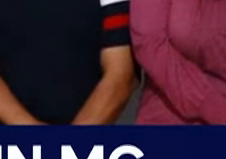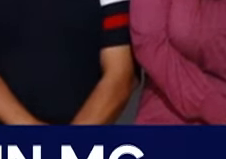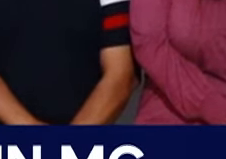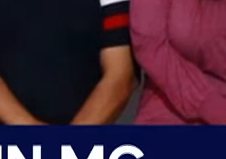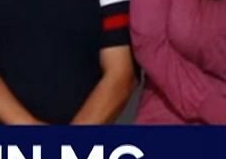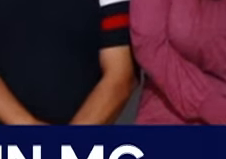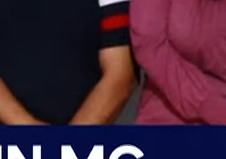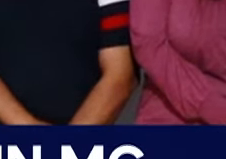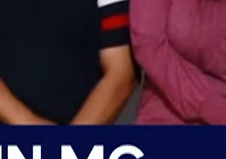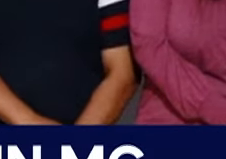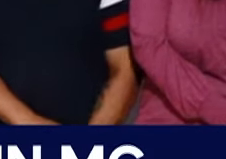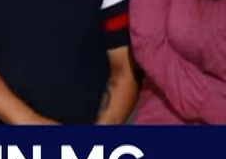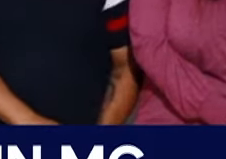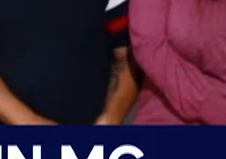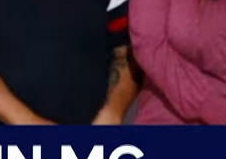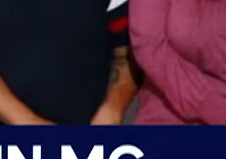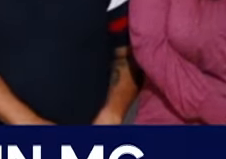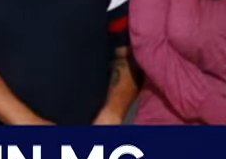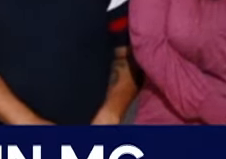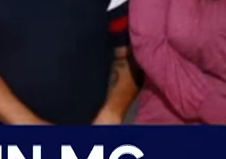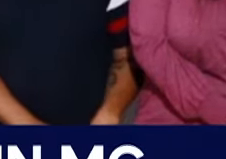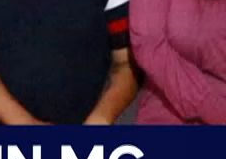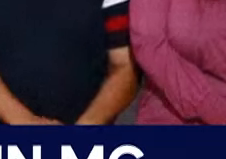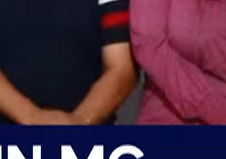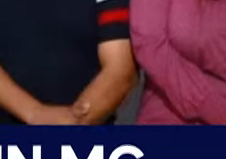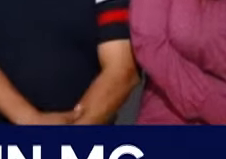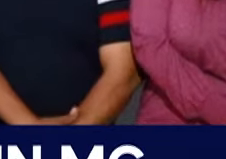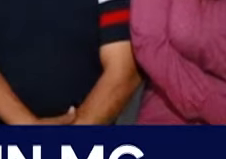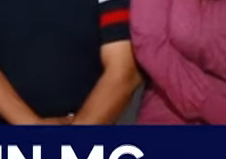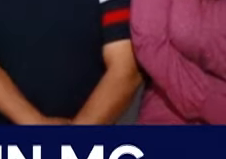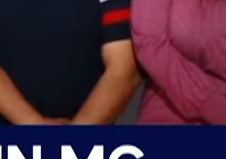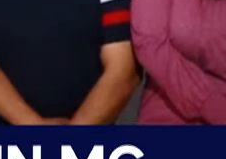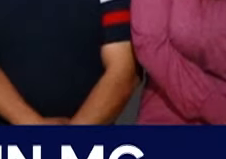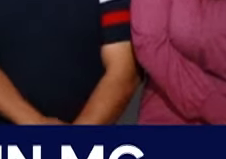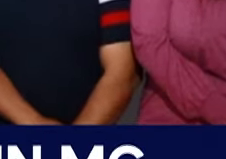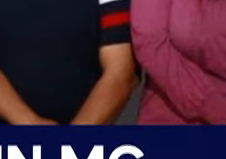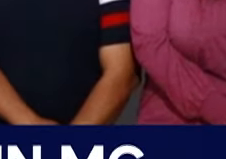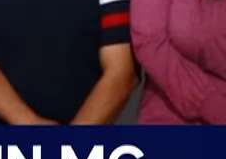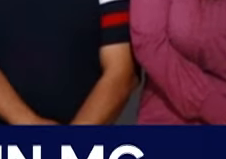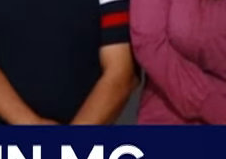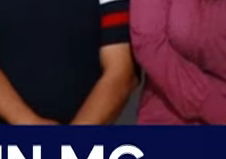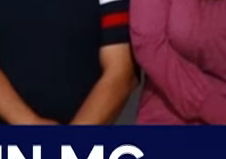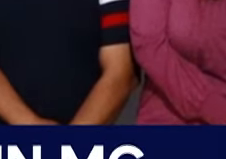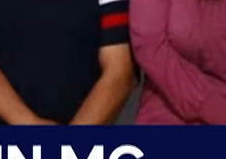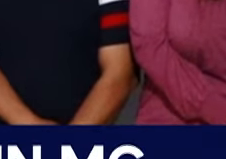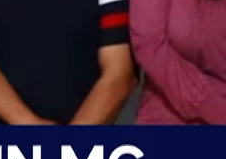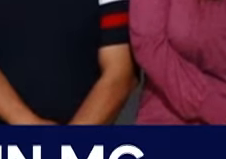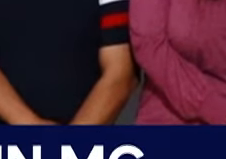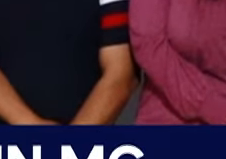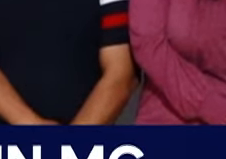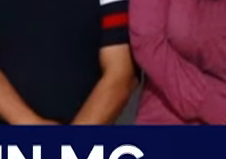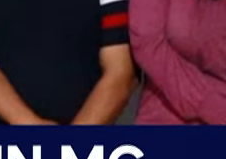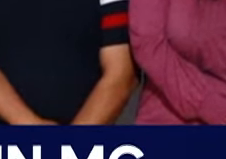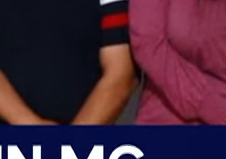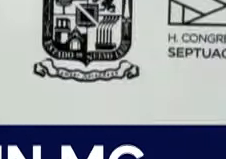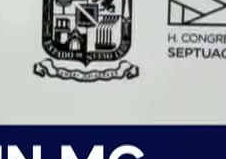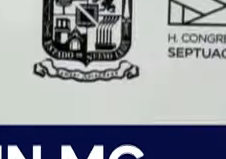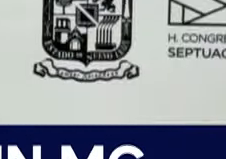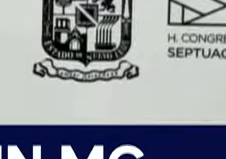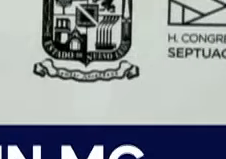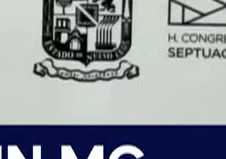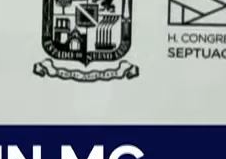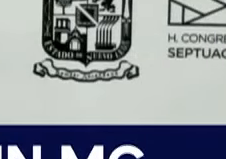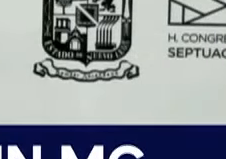los días que no entrábamos a sesión. Aún así, pues nosotros tenemos nuestro salario, nuestro derecho, y estamos con eso.